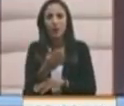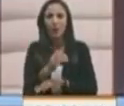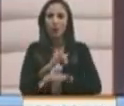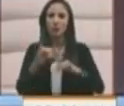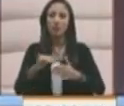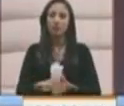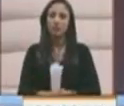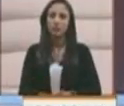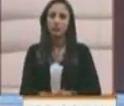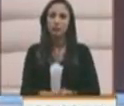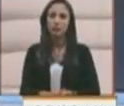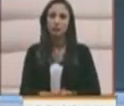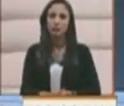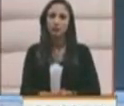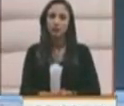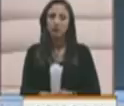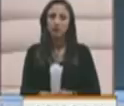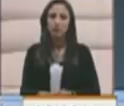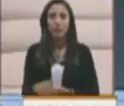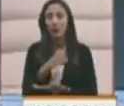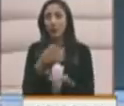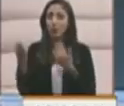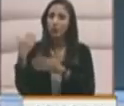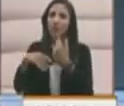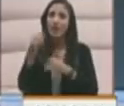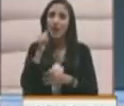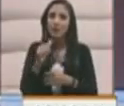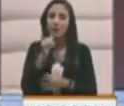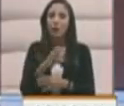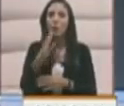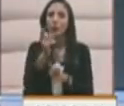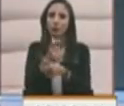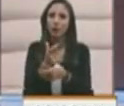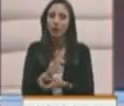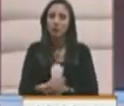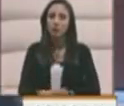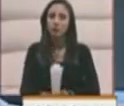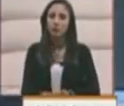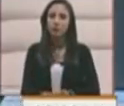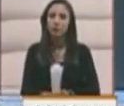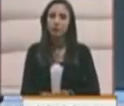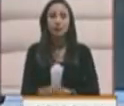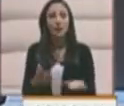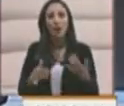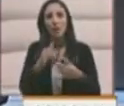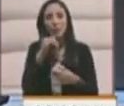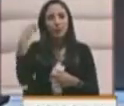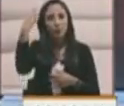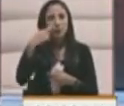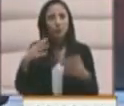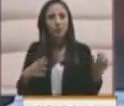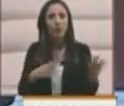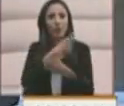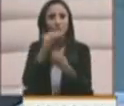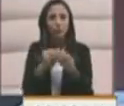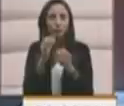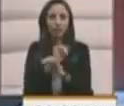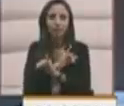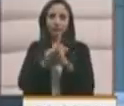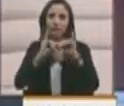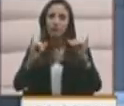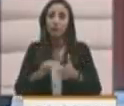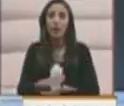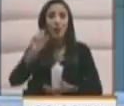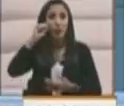masacre que se perpetró el pasado sábado. Con estas palabras me despido, no sin antes recordarles que